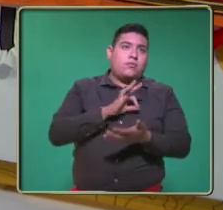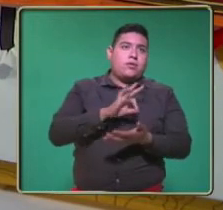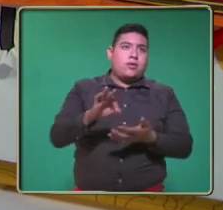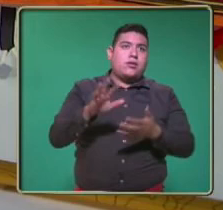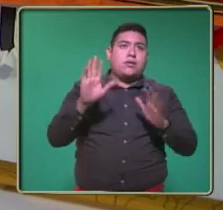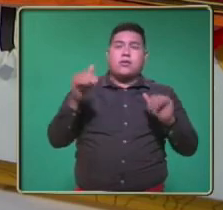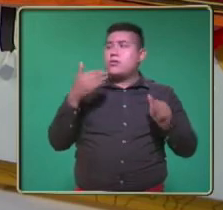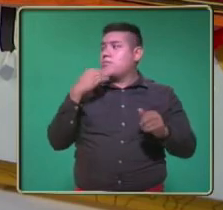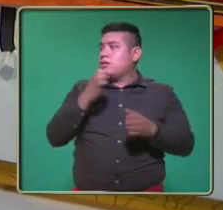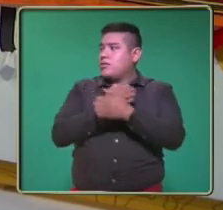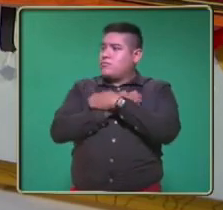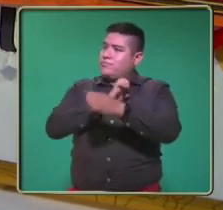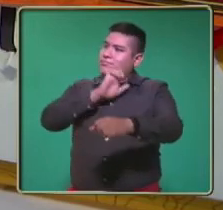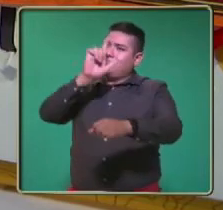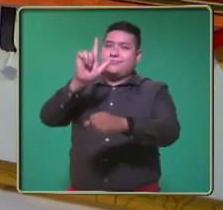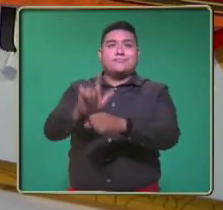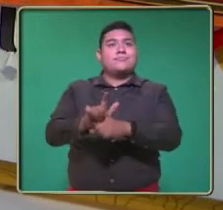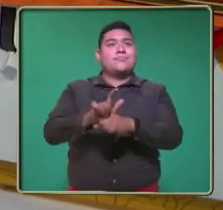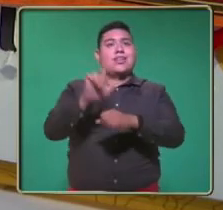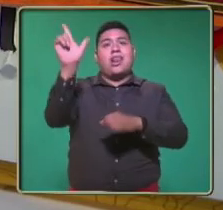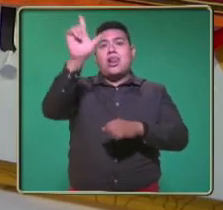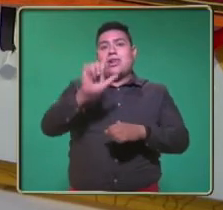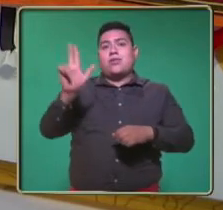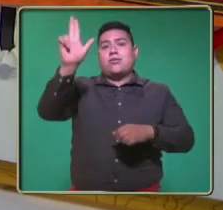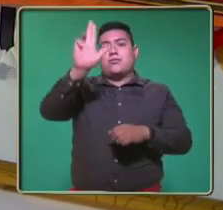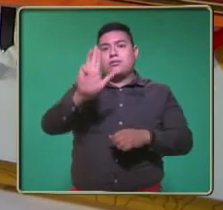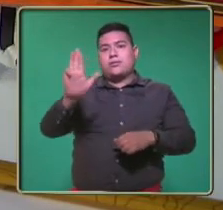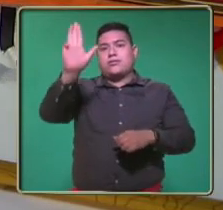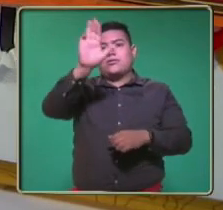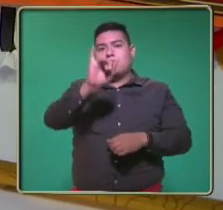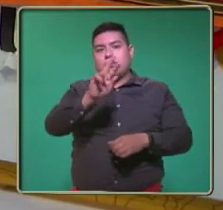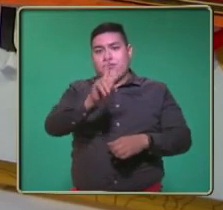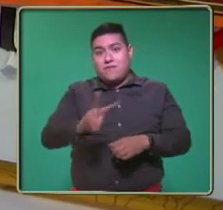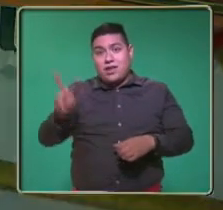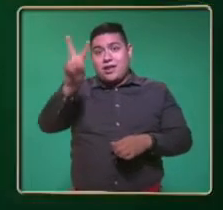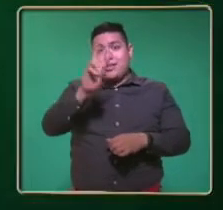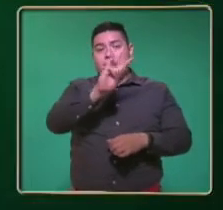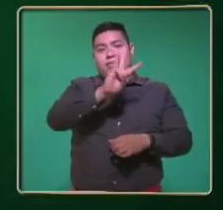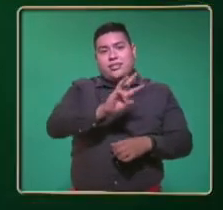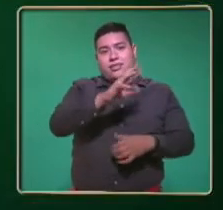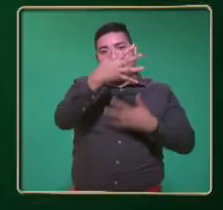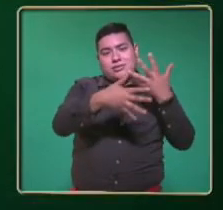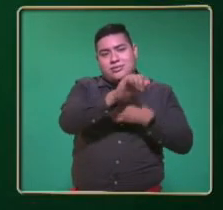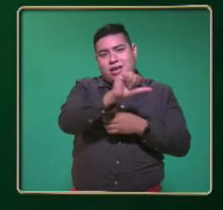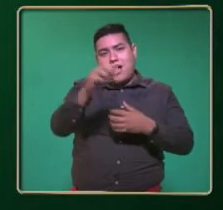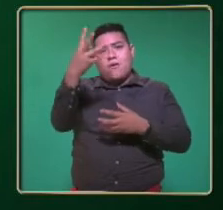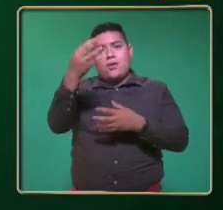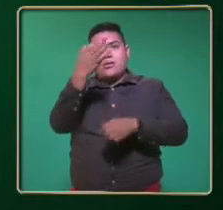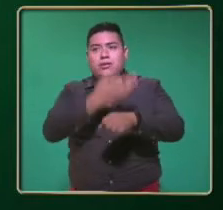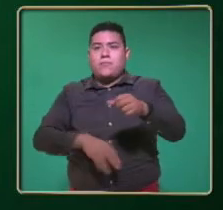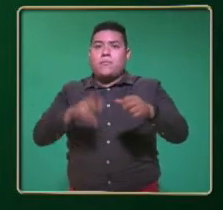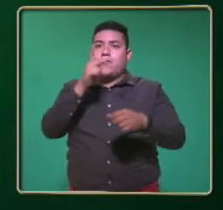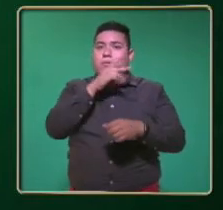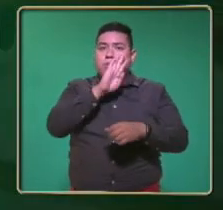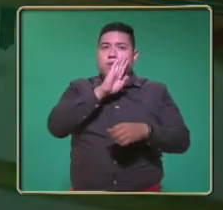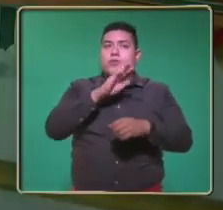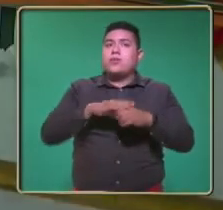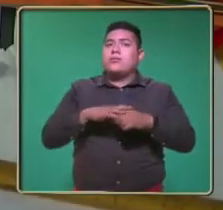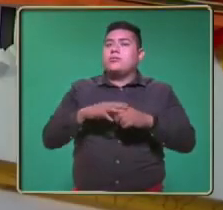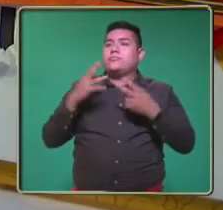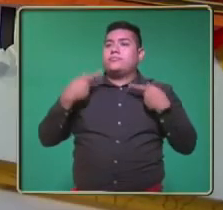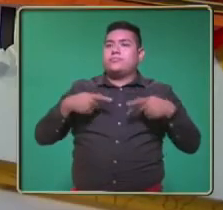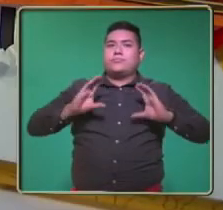Bueno, educación especial, lunes, martes, miércoles y viernes de 3:15 a 4, papás, mamás y